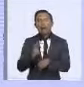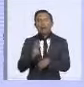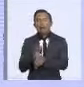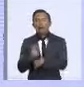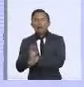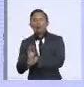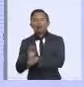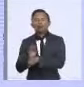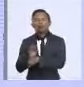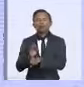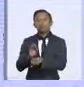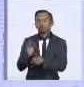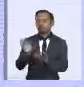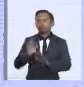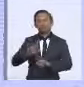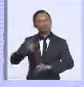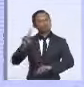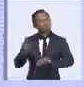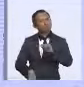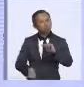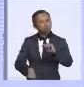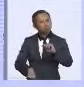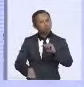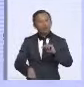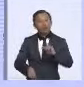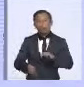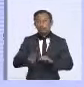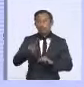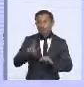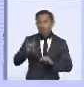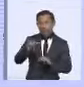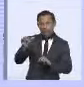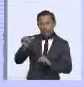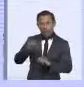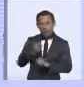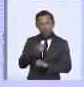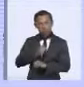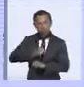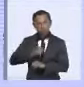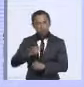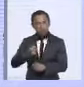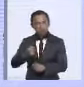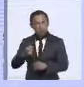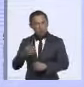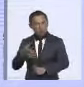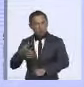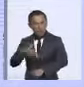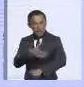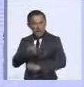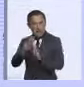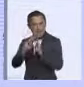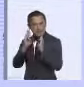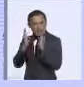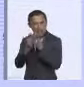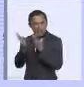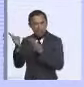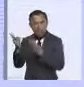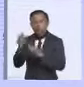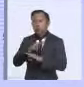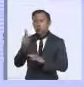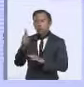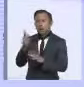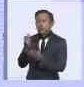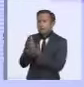esté al servicio de la mafia del poder, les pagan muy bien, gratifican muy